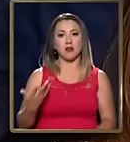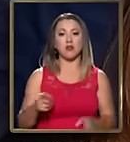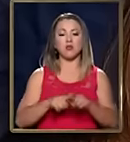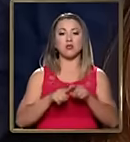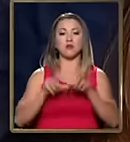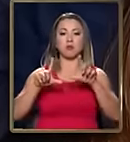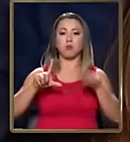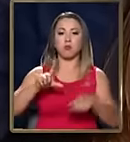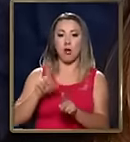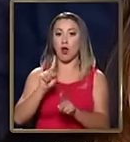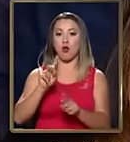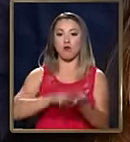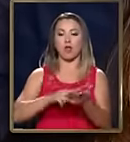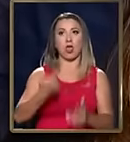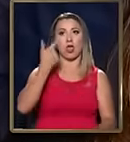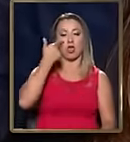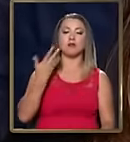Si es verdad.